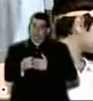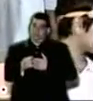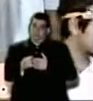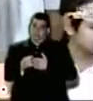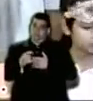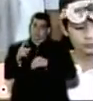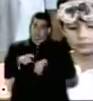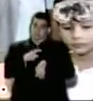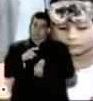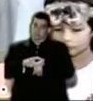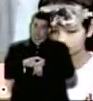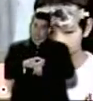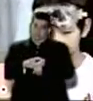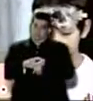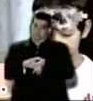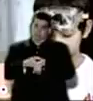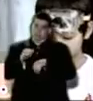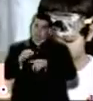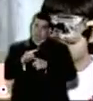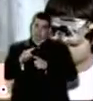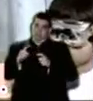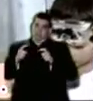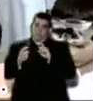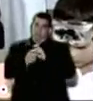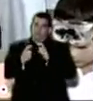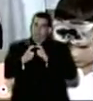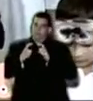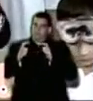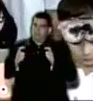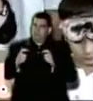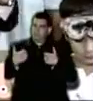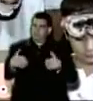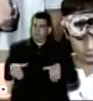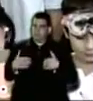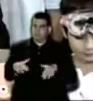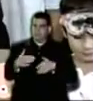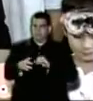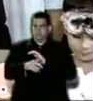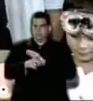largo plazo. Aquí estamos en un cambio dramático y que se va a ir